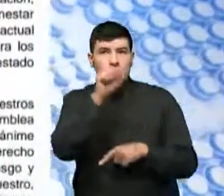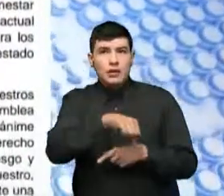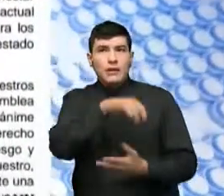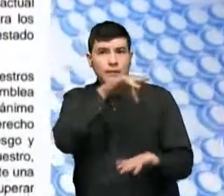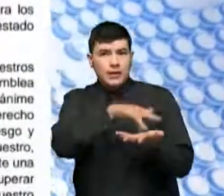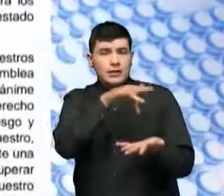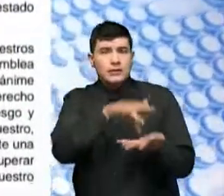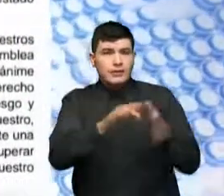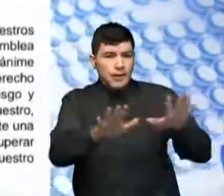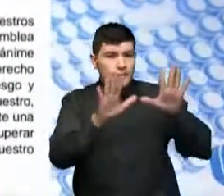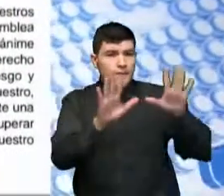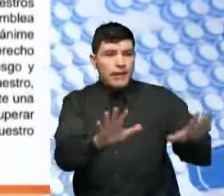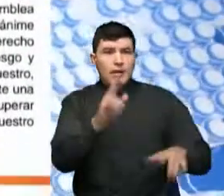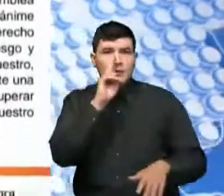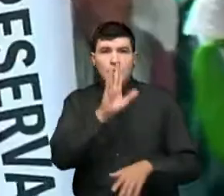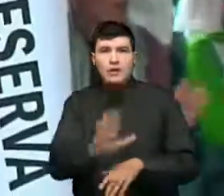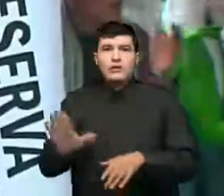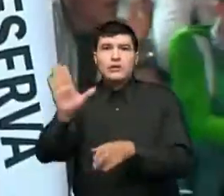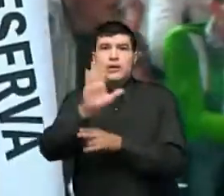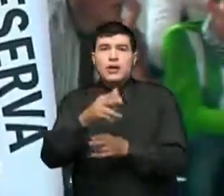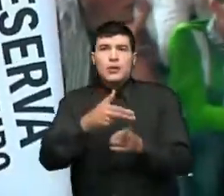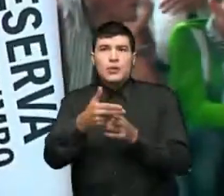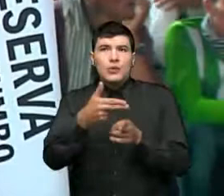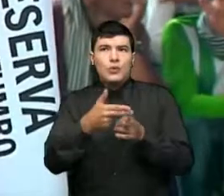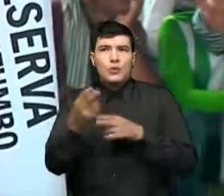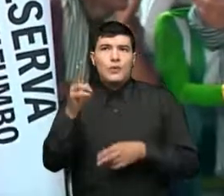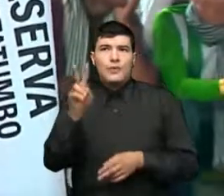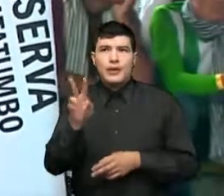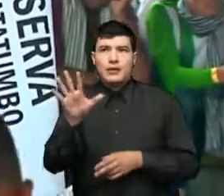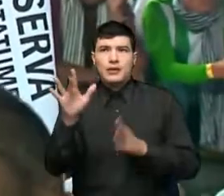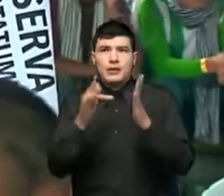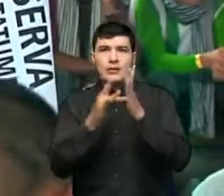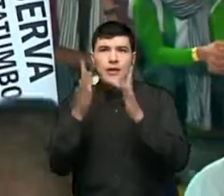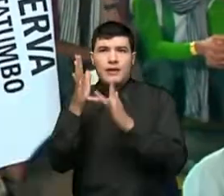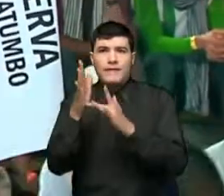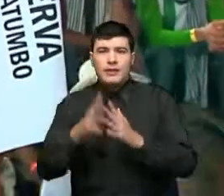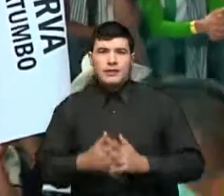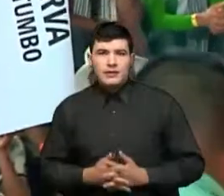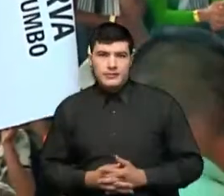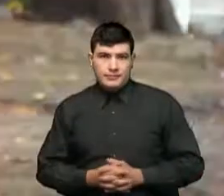el paro nacional el próximo 25 de abril.